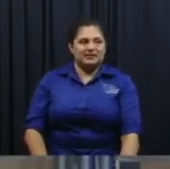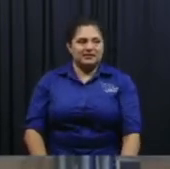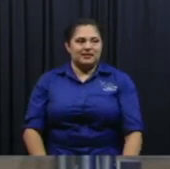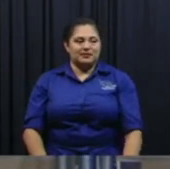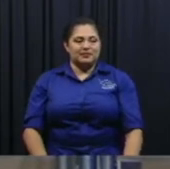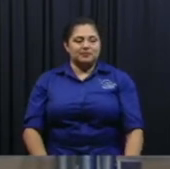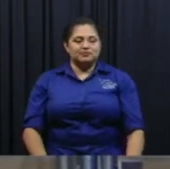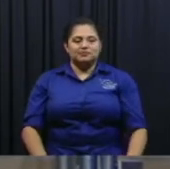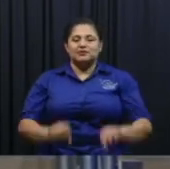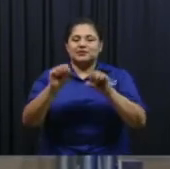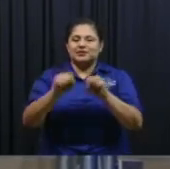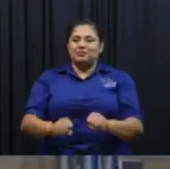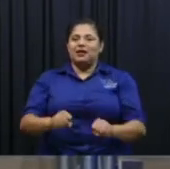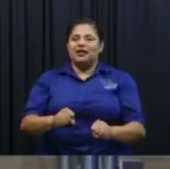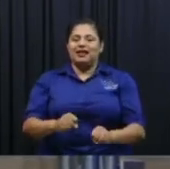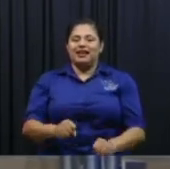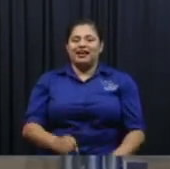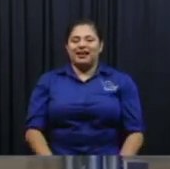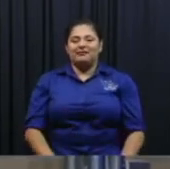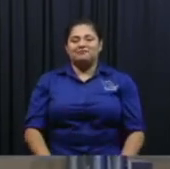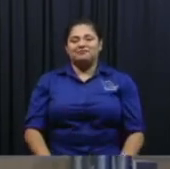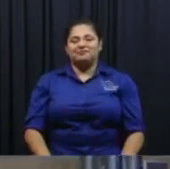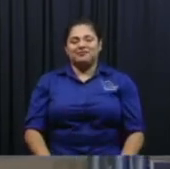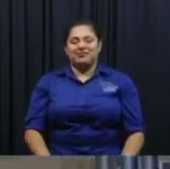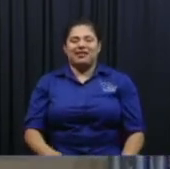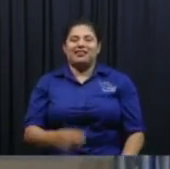reclamar de vez en cuando en el mensaje